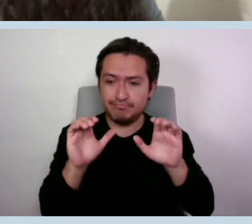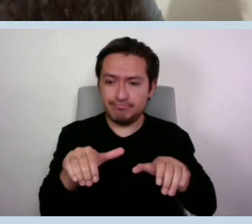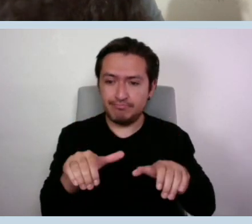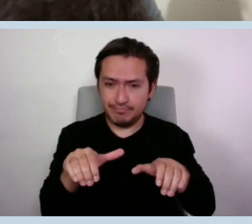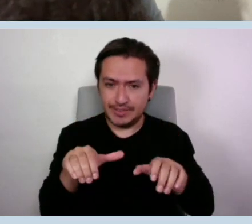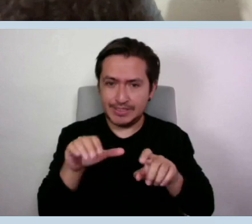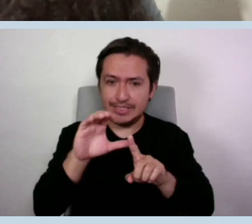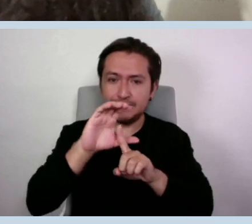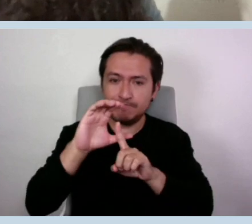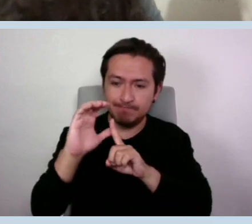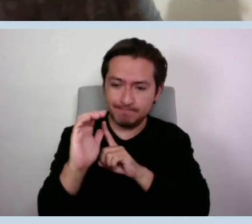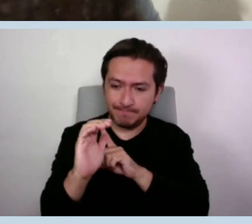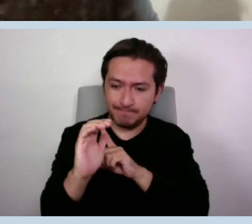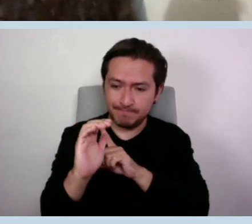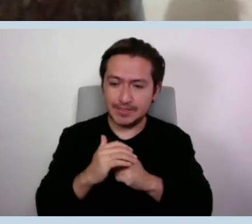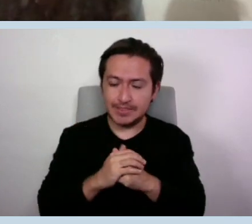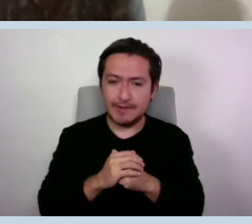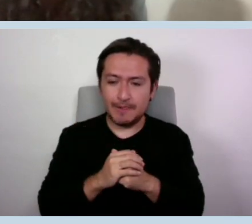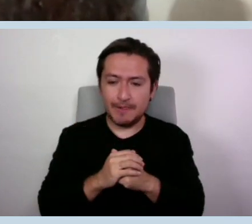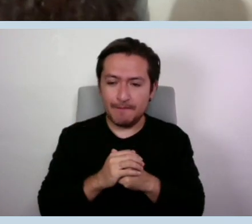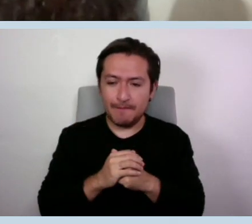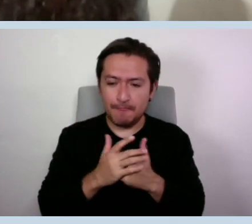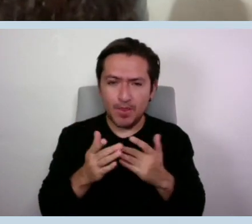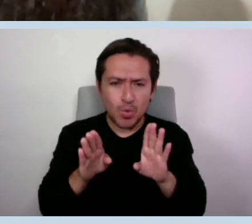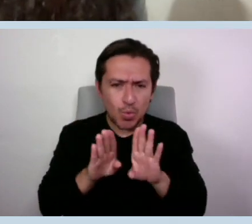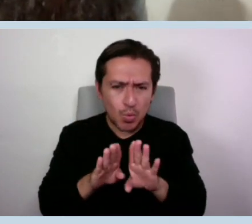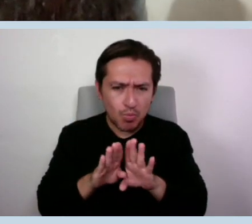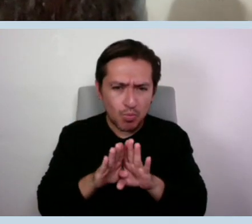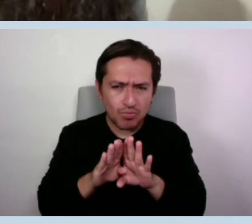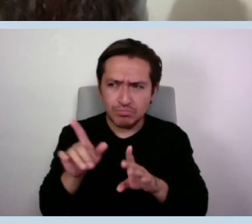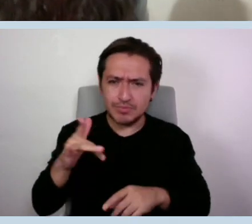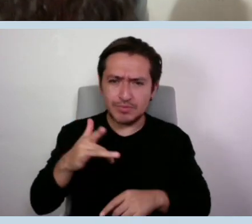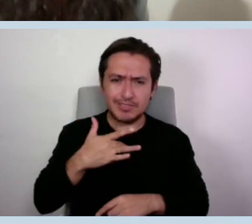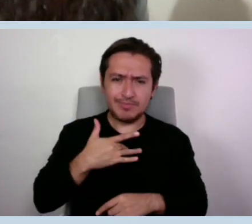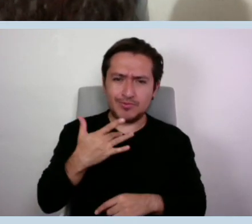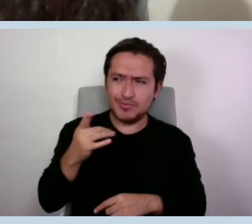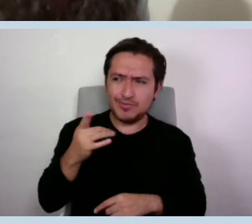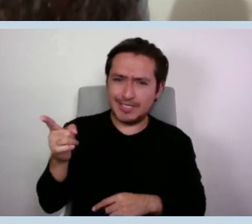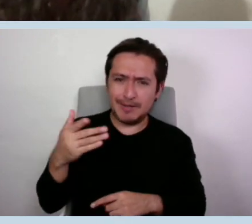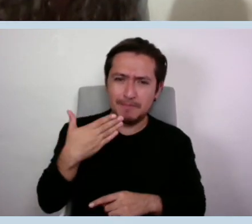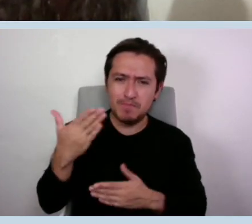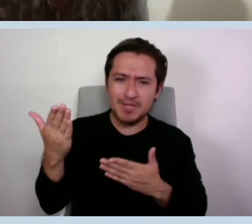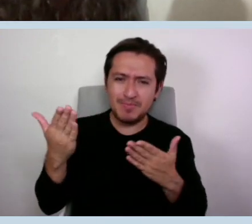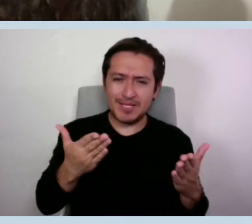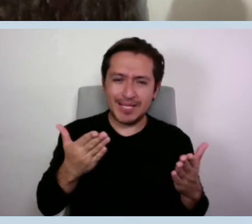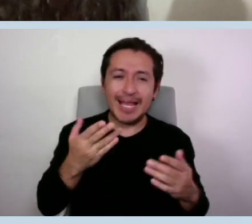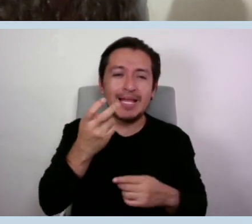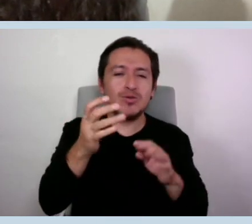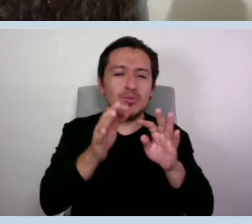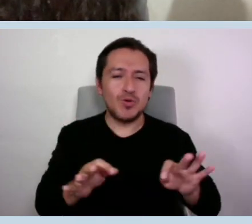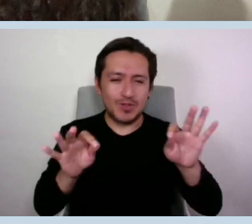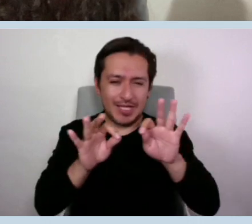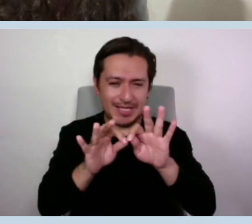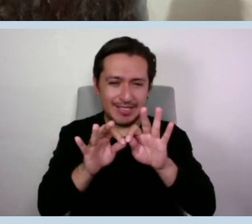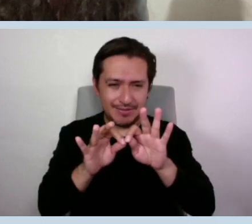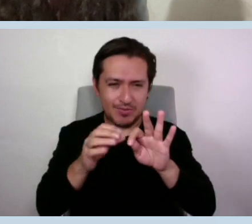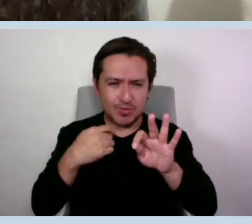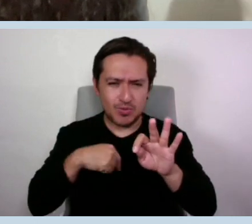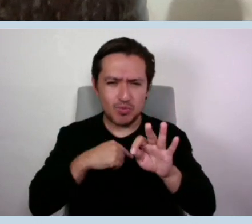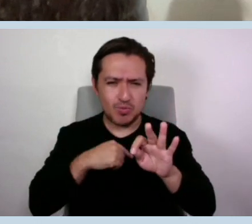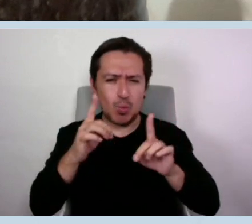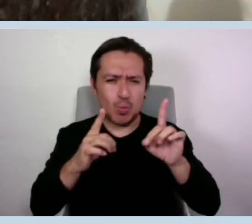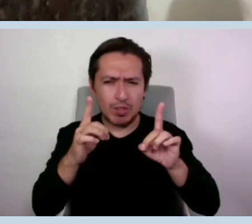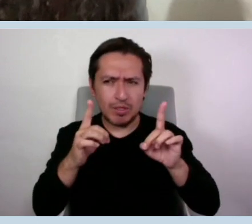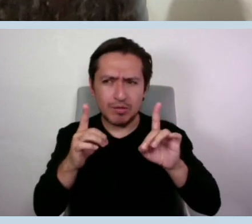cómo cómo hacerla sentir bienvenida no Y creo que eso es muy importante que nos lo preguntemos no solo para